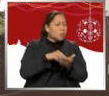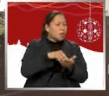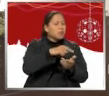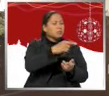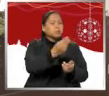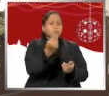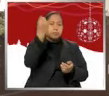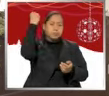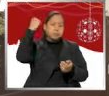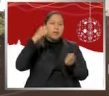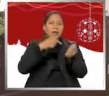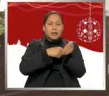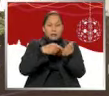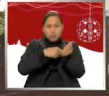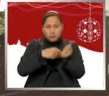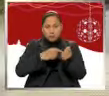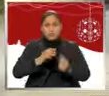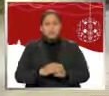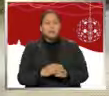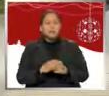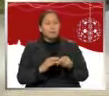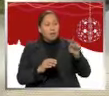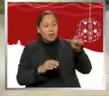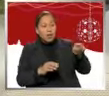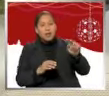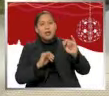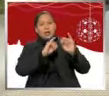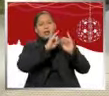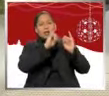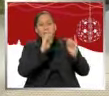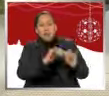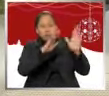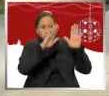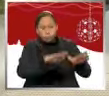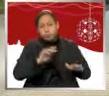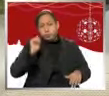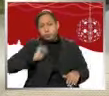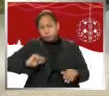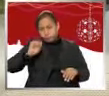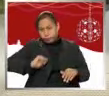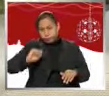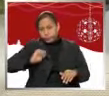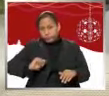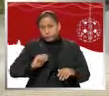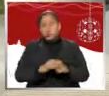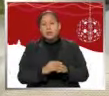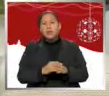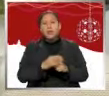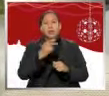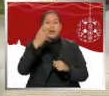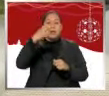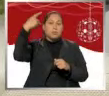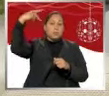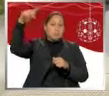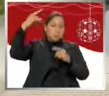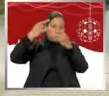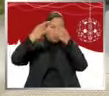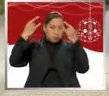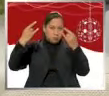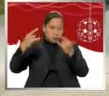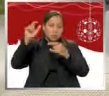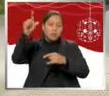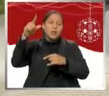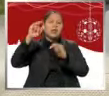muy particulares donde había cultos antiguos. Esto es lo que se repite de la historia de la